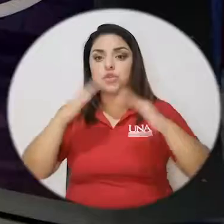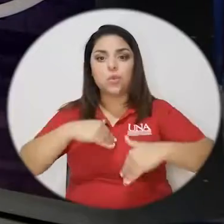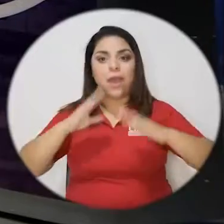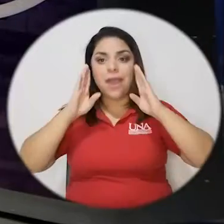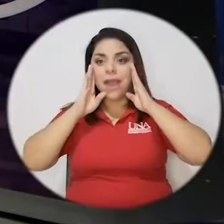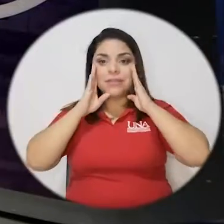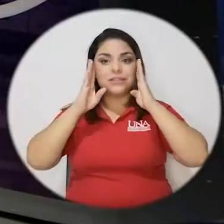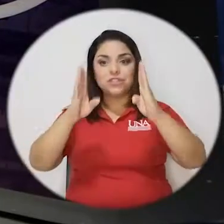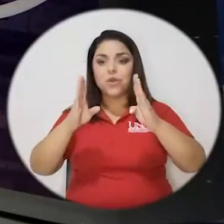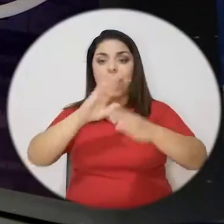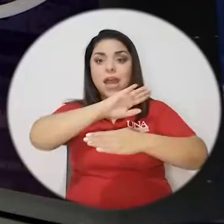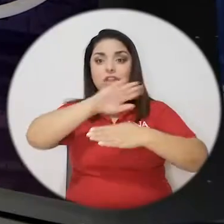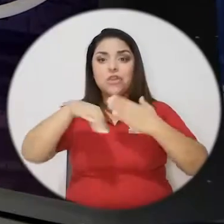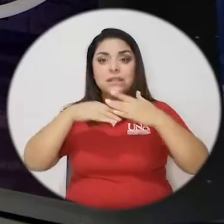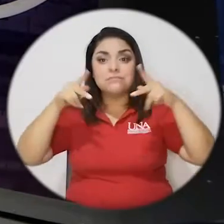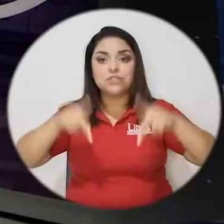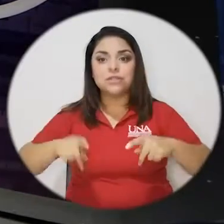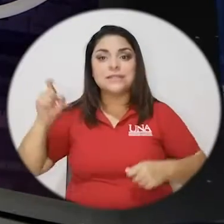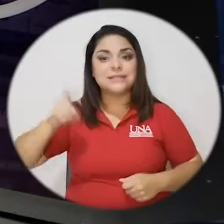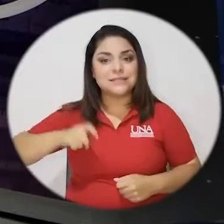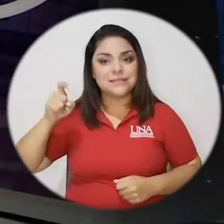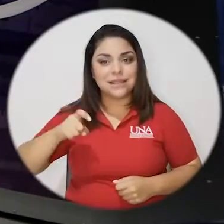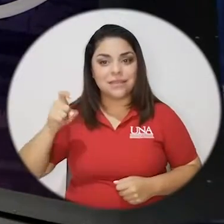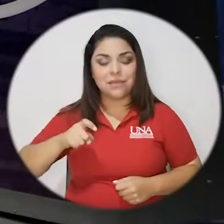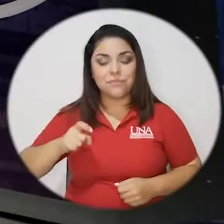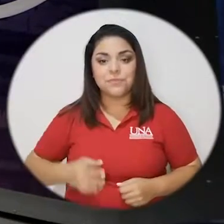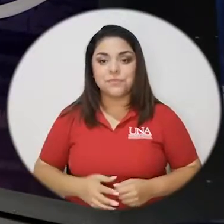atención a todas las personas que lo requieren,